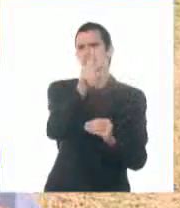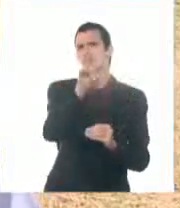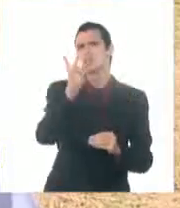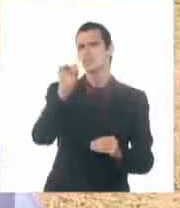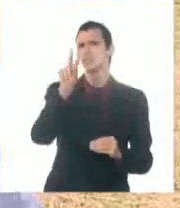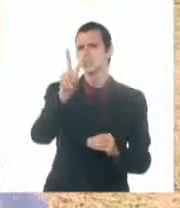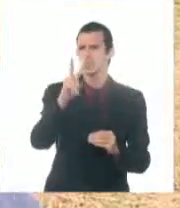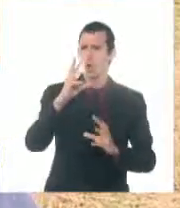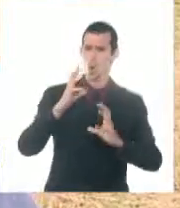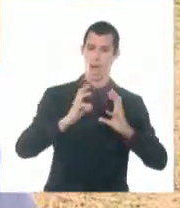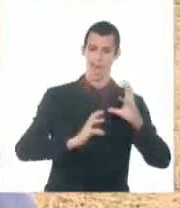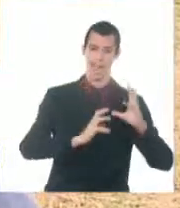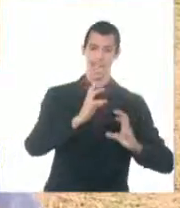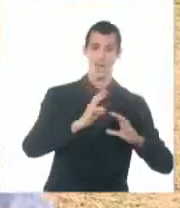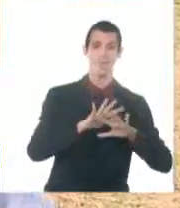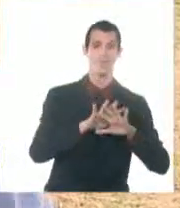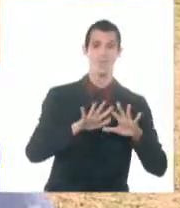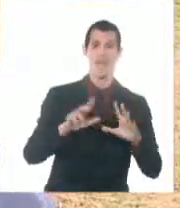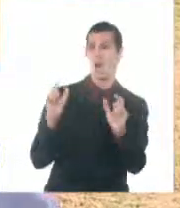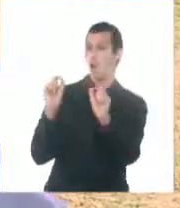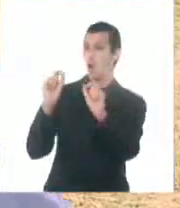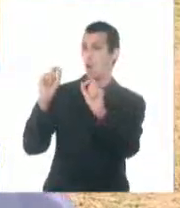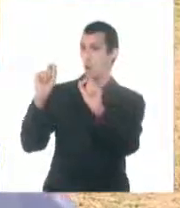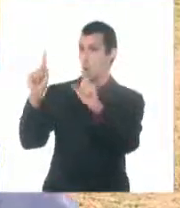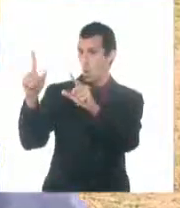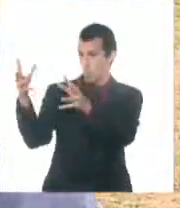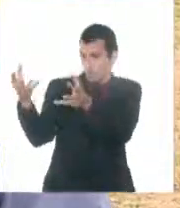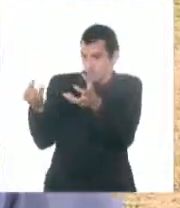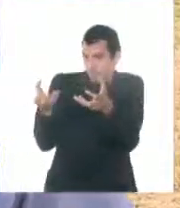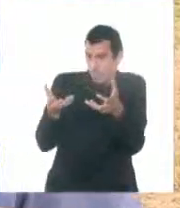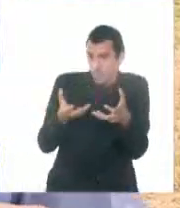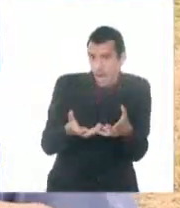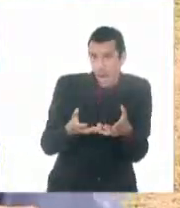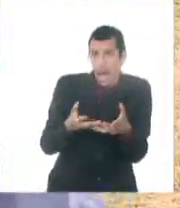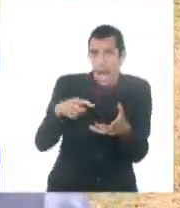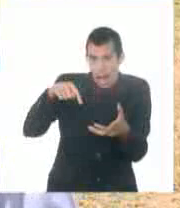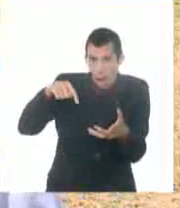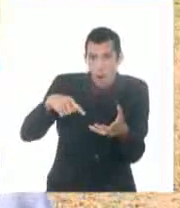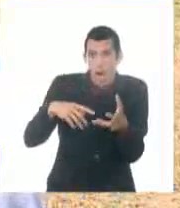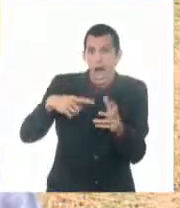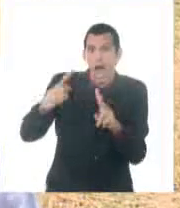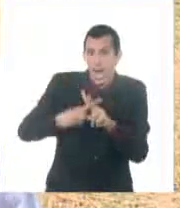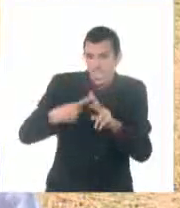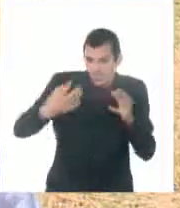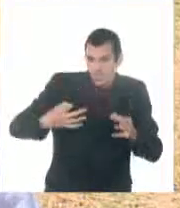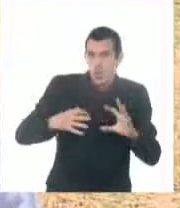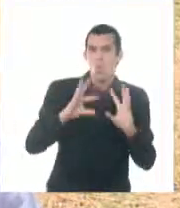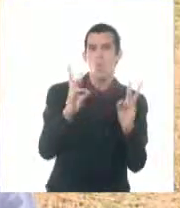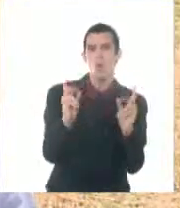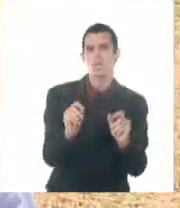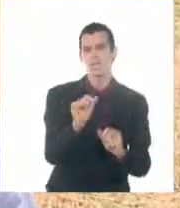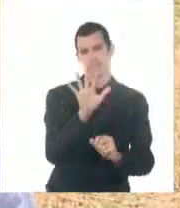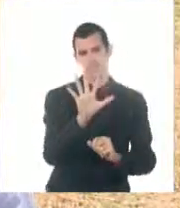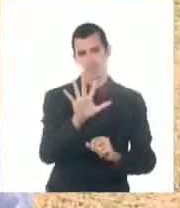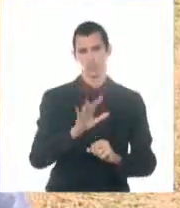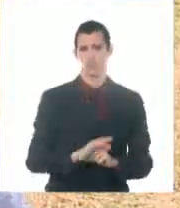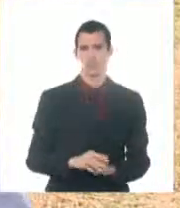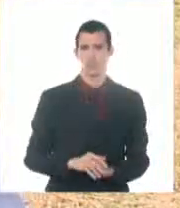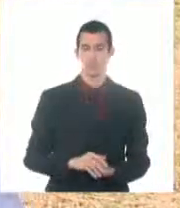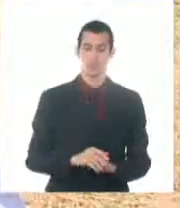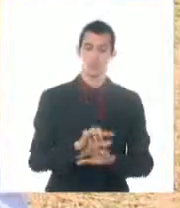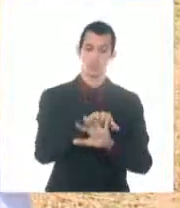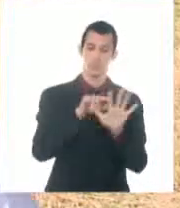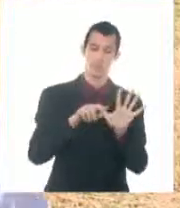de esos 172 equipos, llegaron la semana pasada 5 equipos, que en lo fundamental fueron 2 para aquí, para la